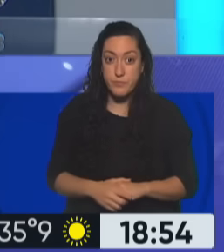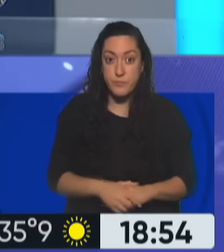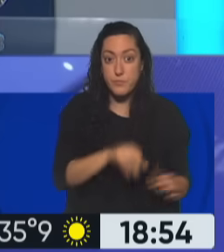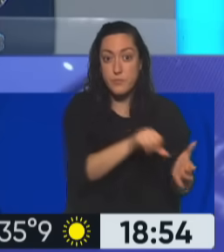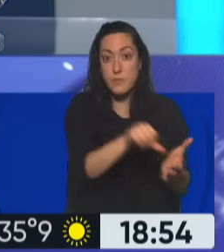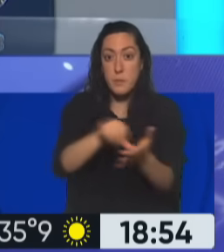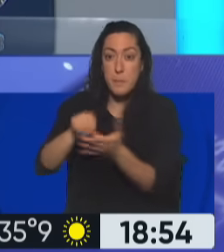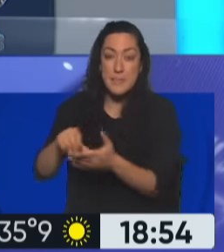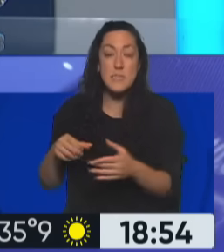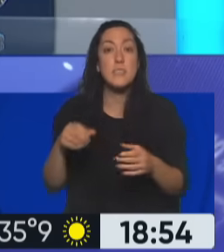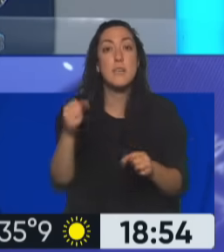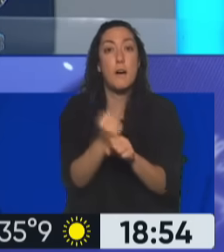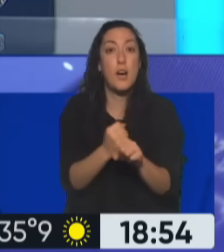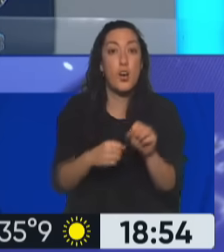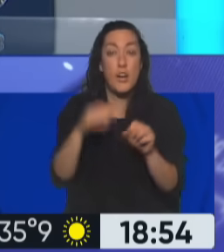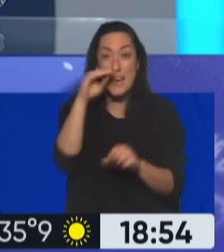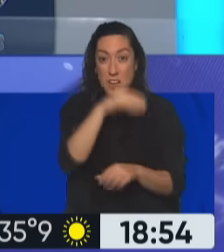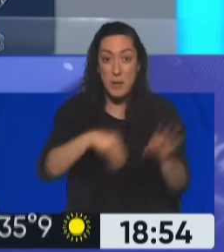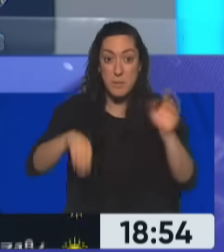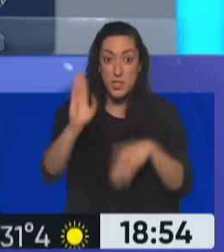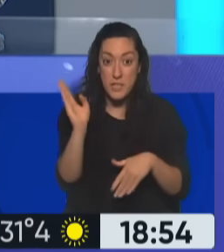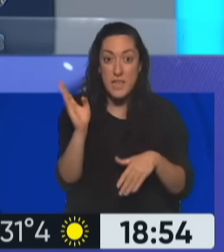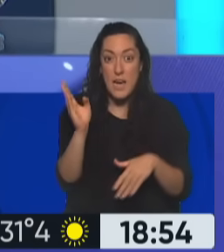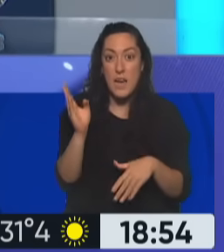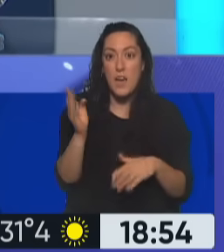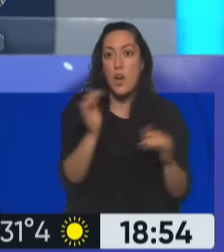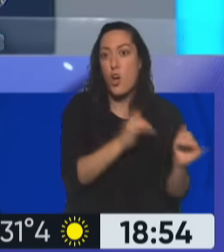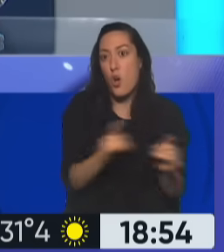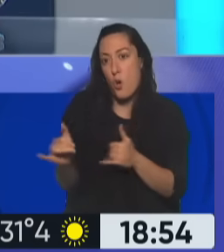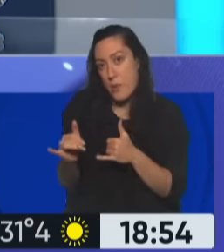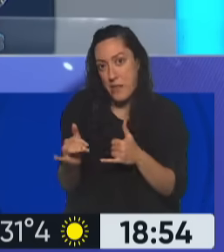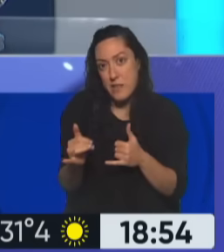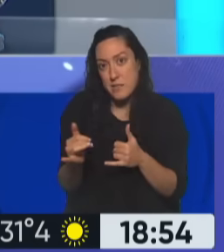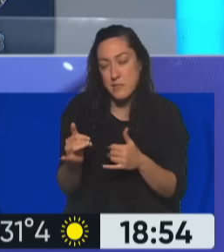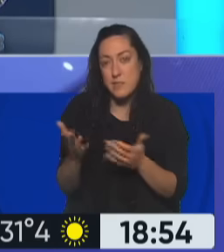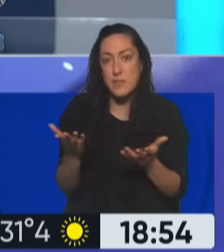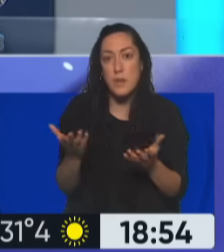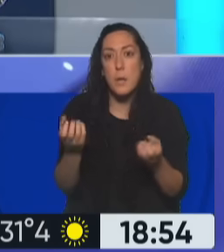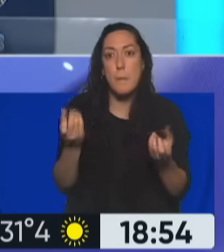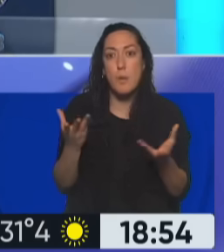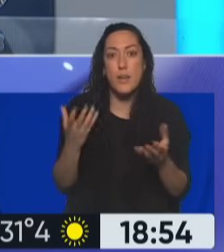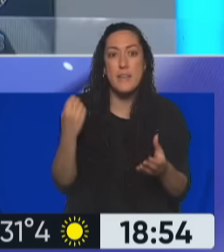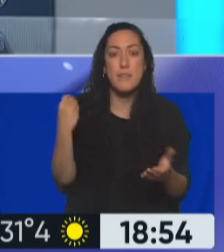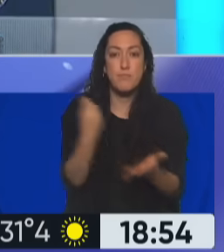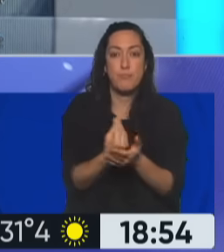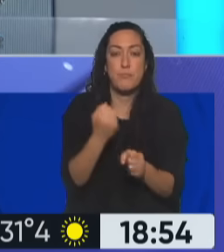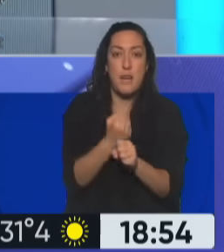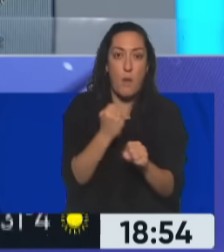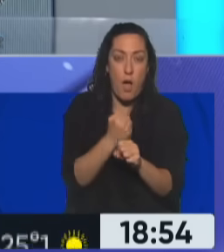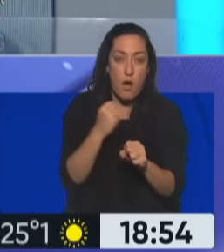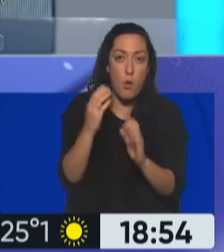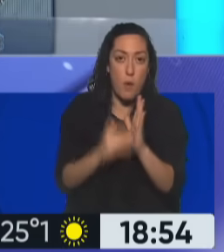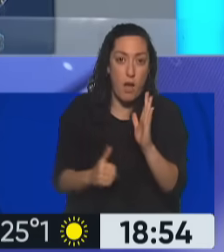menos informalidad, que la mayor informalidad se dan los más jóvenes, digamos, ¿no? Las dificultades que tienen para tener un empleo que no